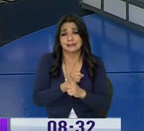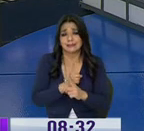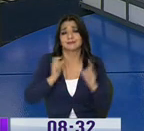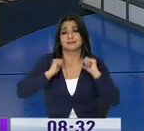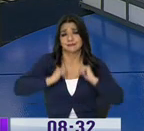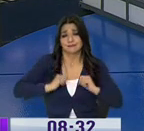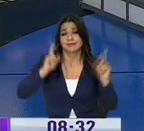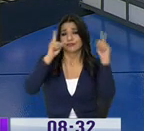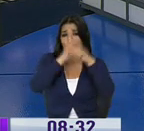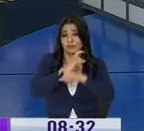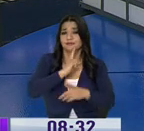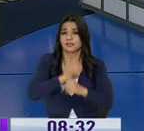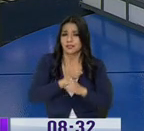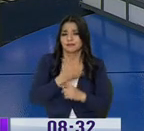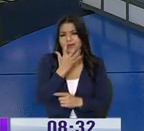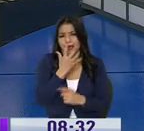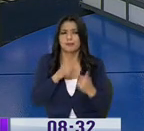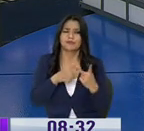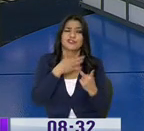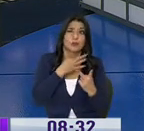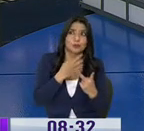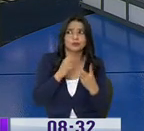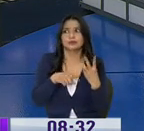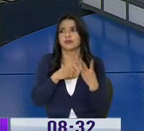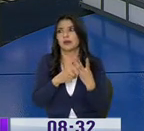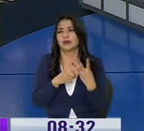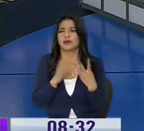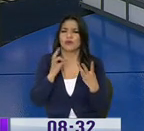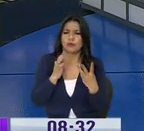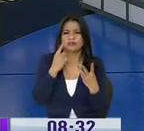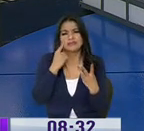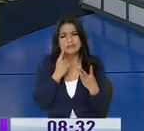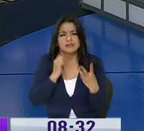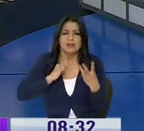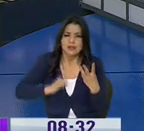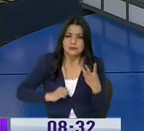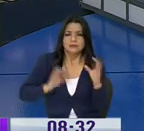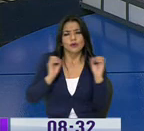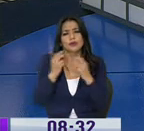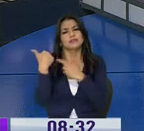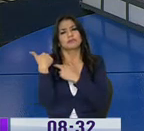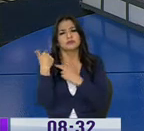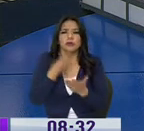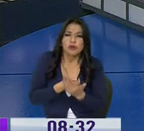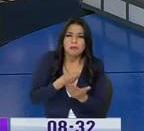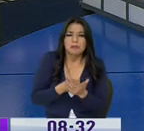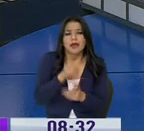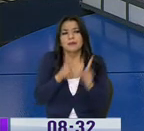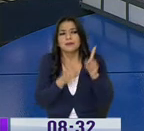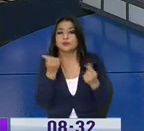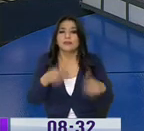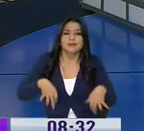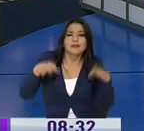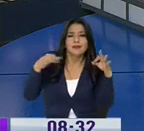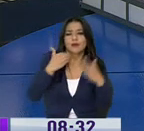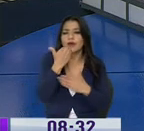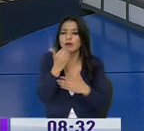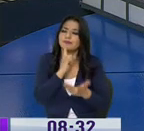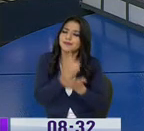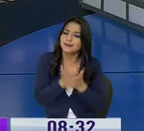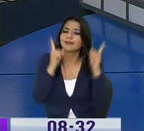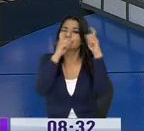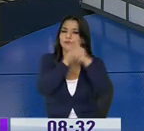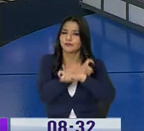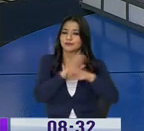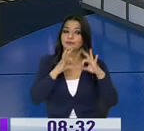sea, se vuelve mal genio, le aflora sentimientos. La responsabilidad también puede ser, los momentos complejos, toda